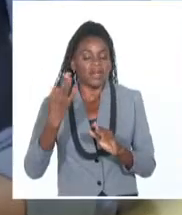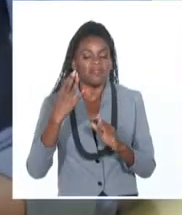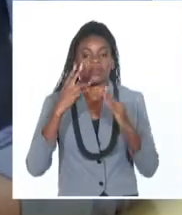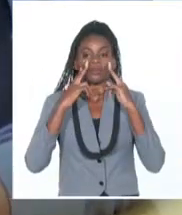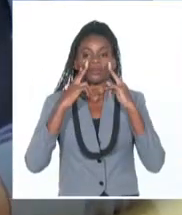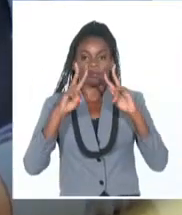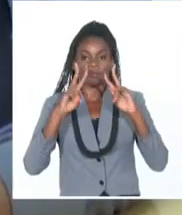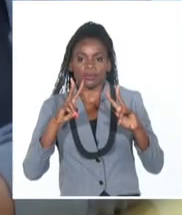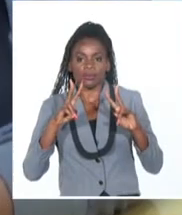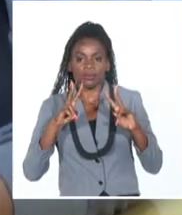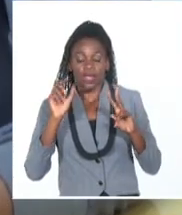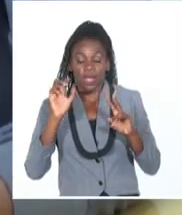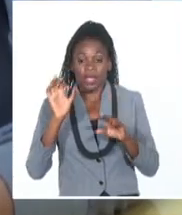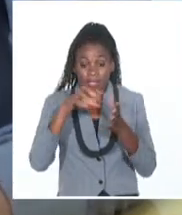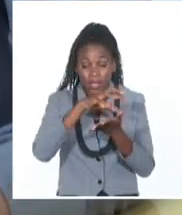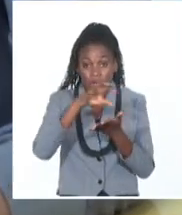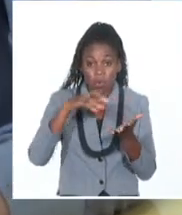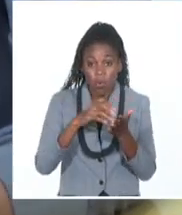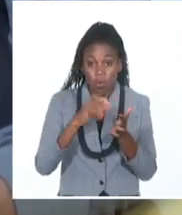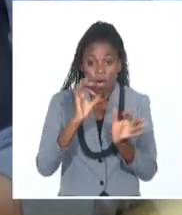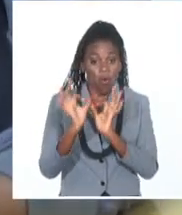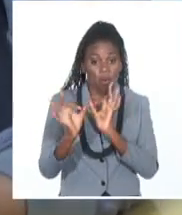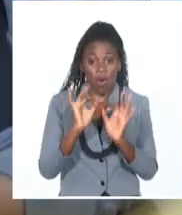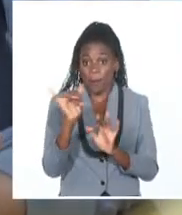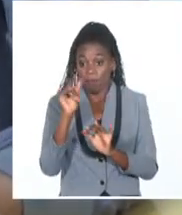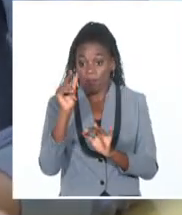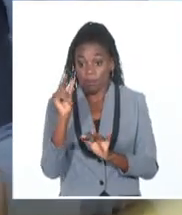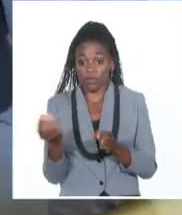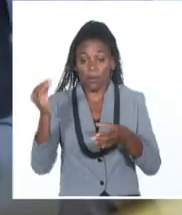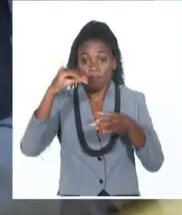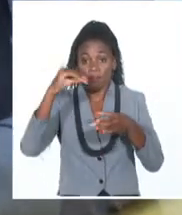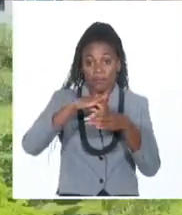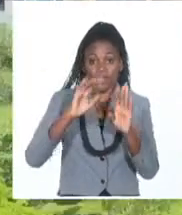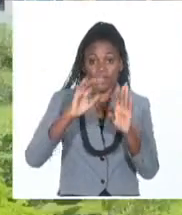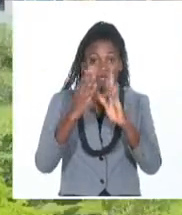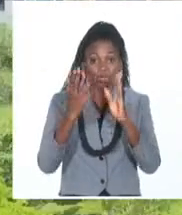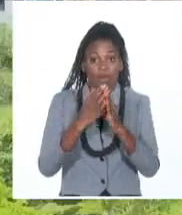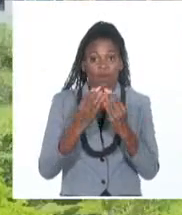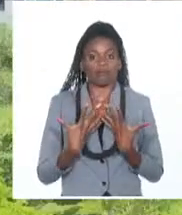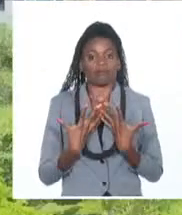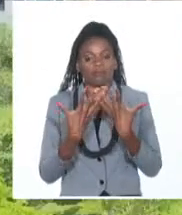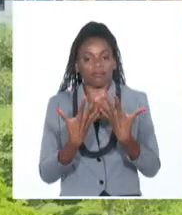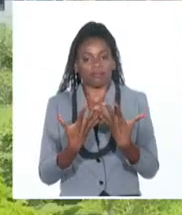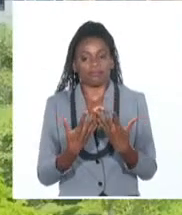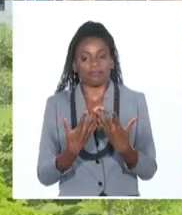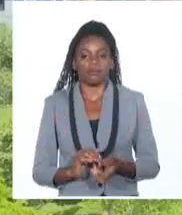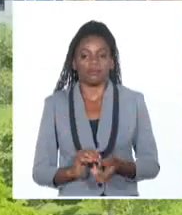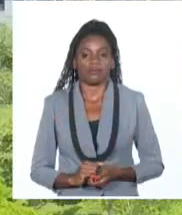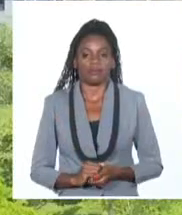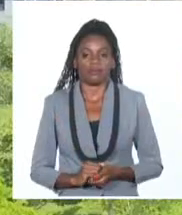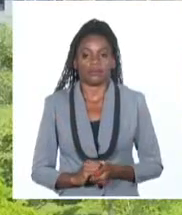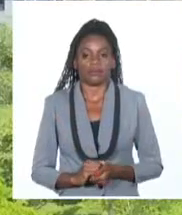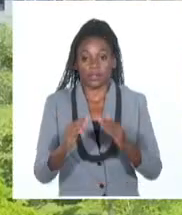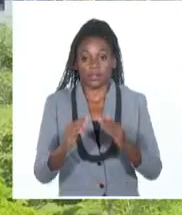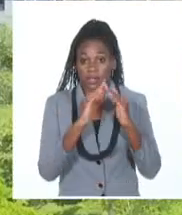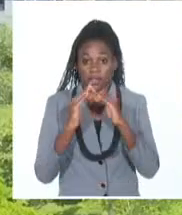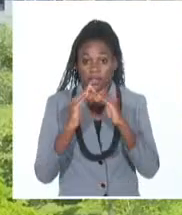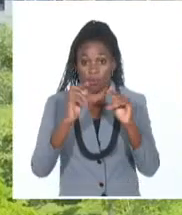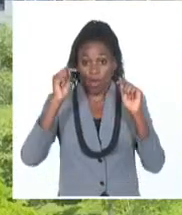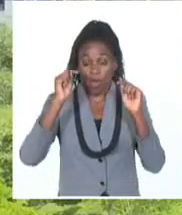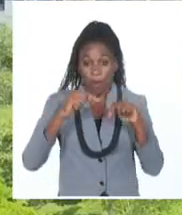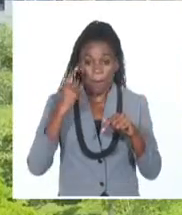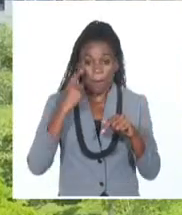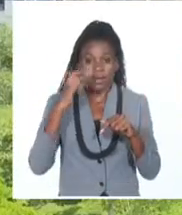lugar muy cuidado, principalmente por los mismos terraceños, que todo el mundo vive para él. La comunidad Las Terrazas exhibe hoy